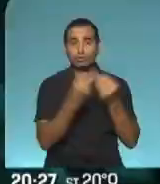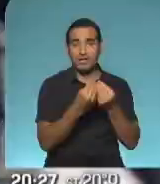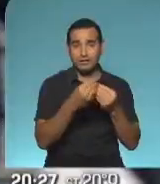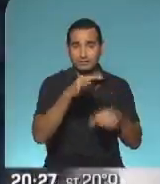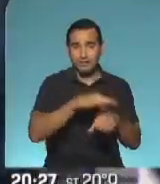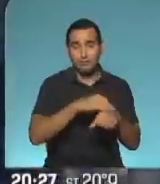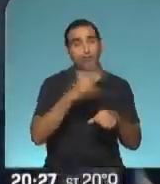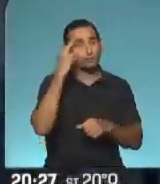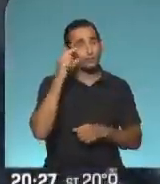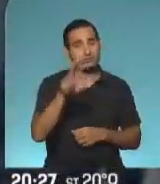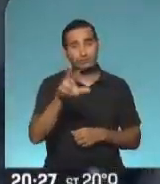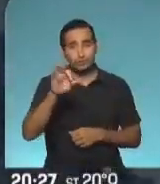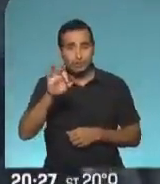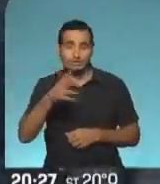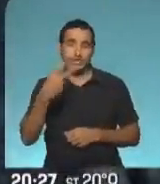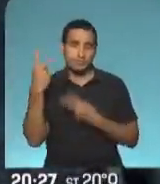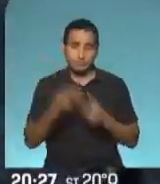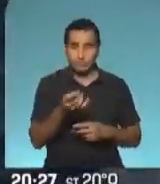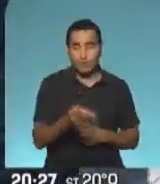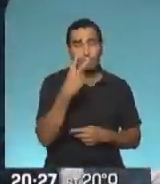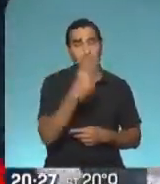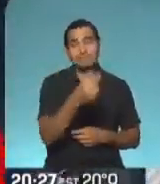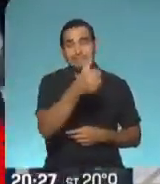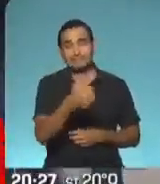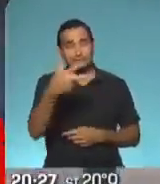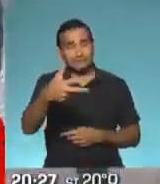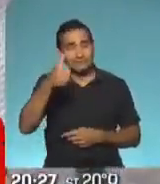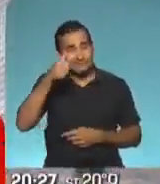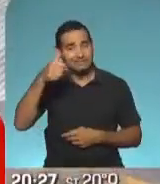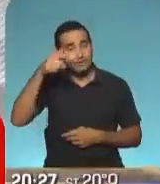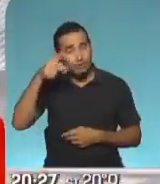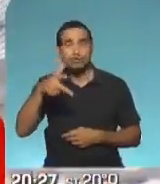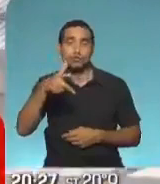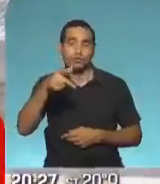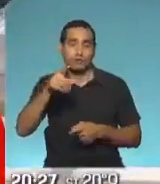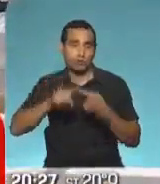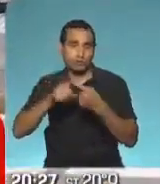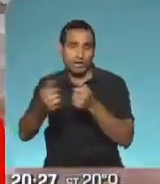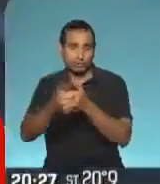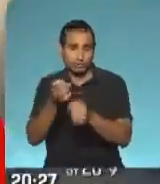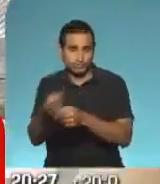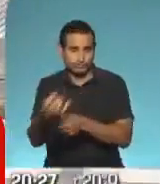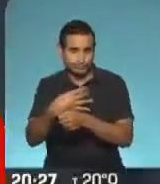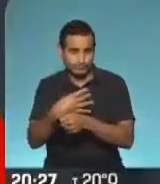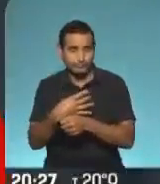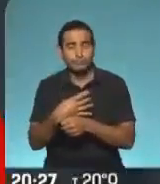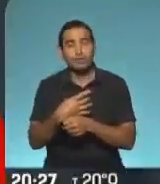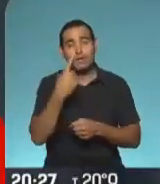casos, 930 son importados. 2.668 son contactos estrechos de casos